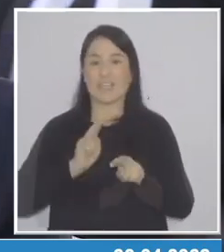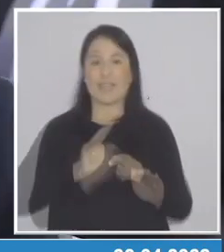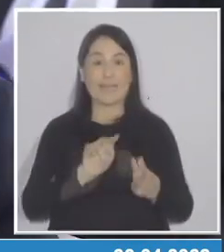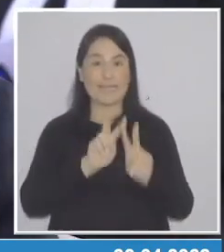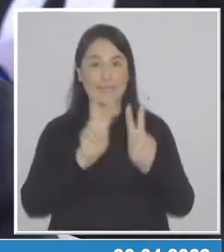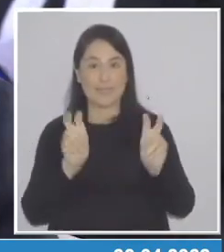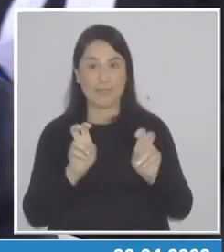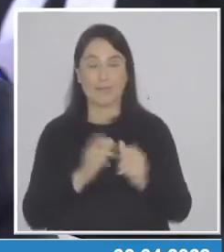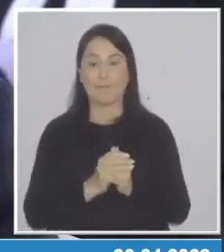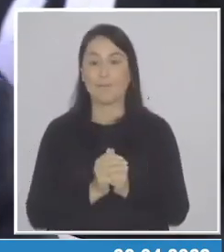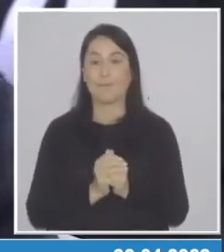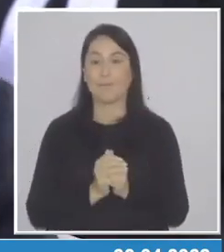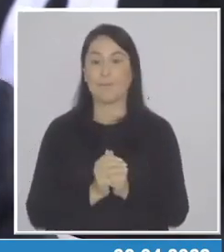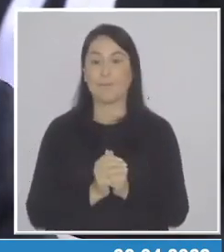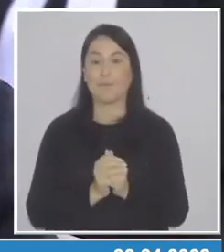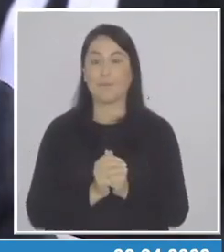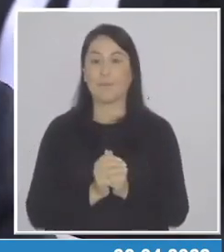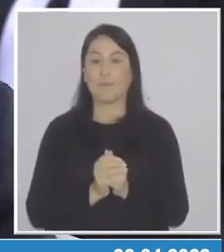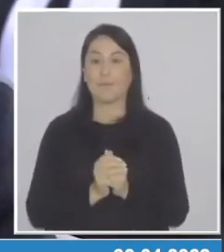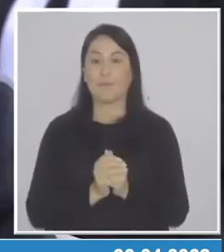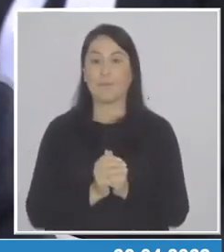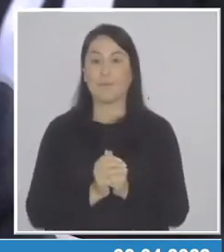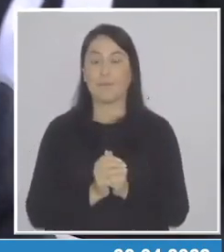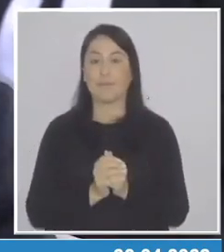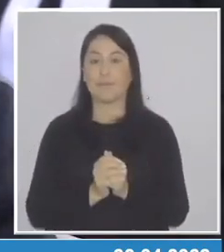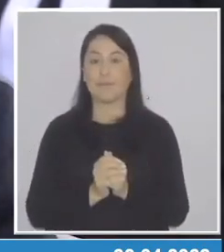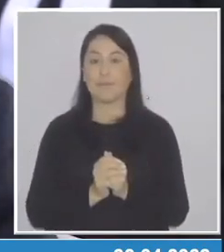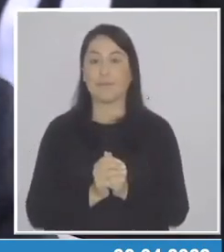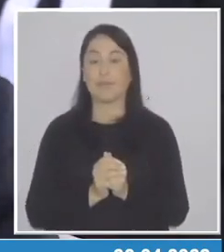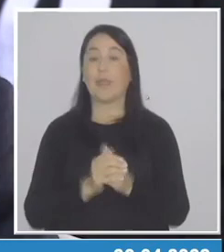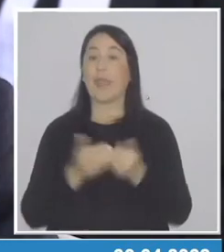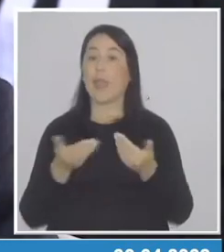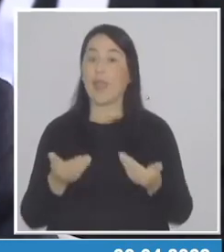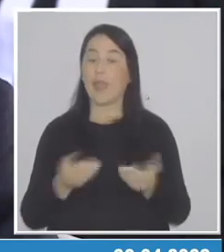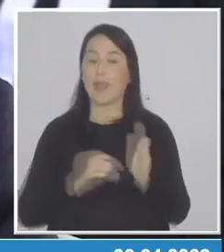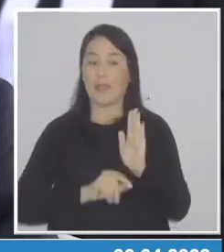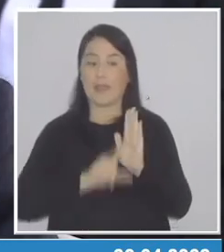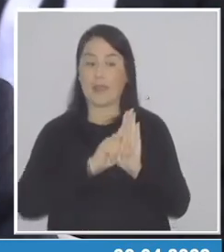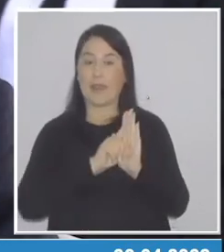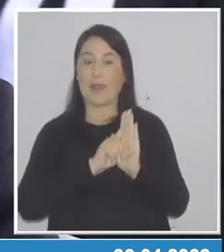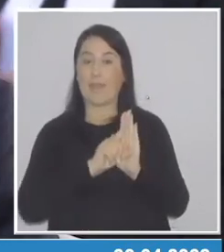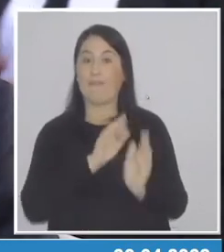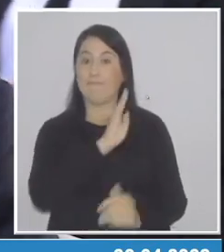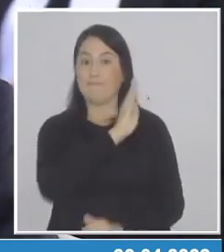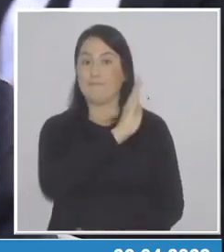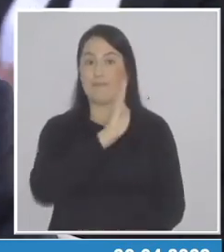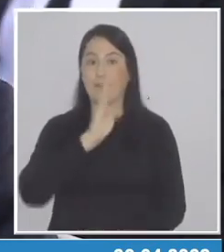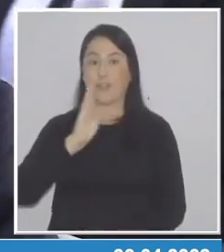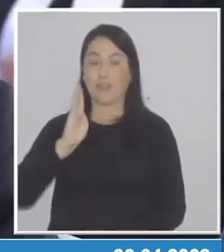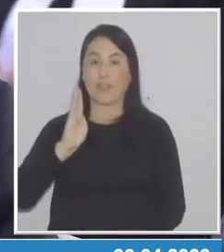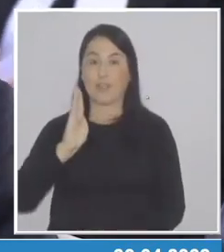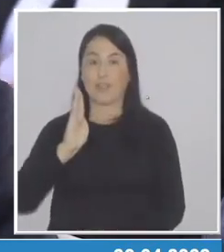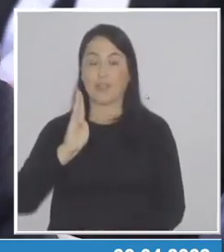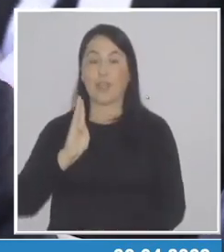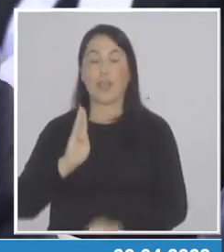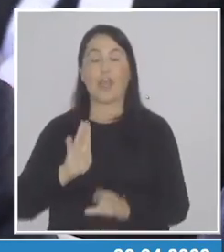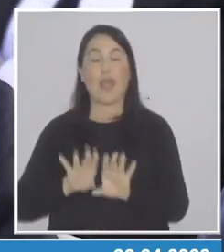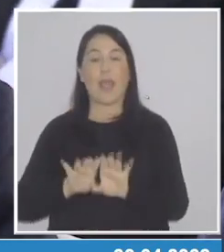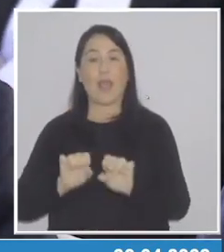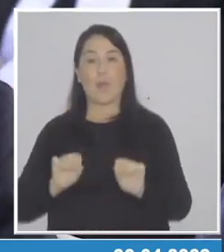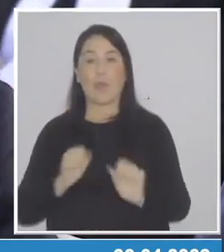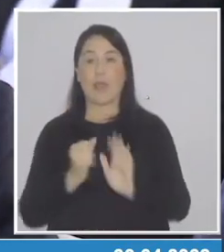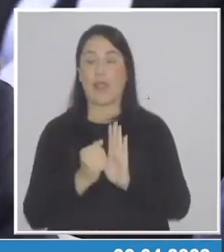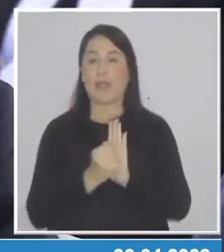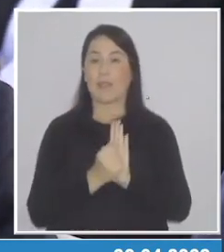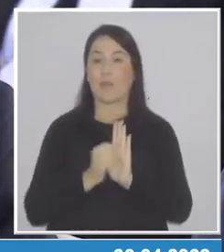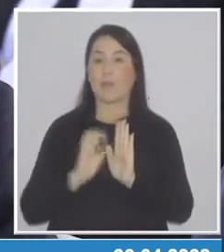información. Desde el punto de vista de su actual marco normativo, la biblioteca, conforme a lo establecido en el artículo 3º, inciso